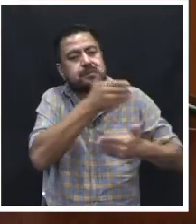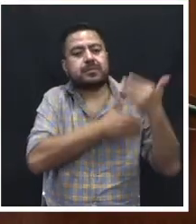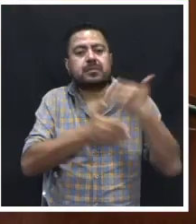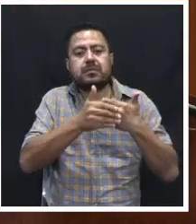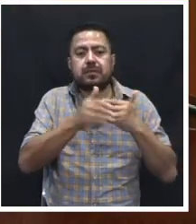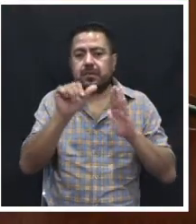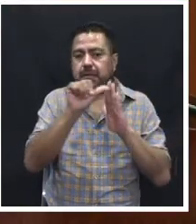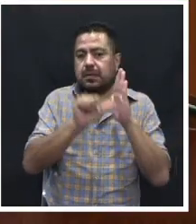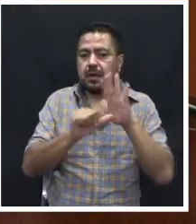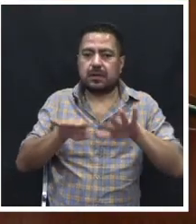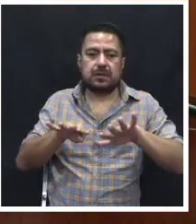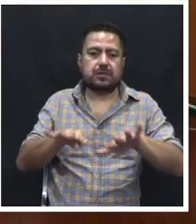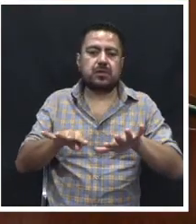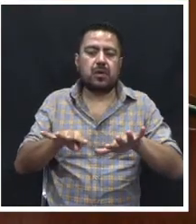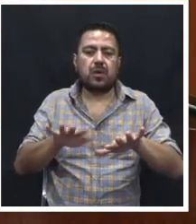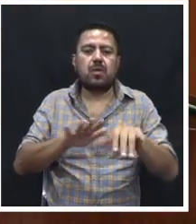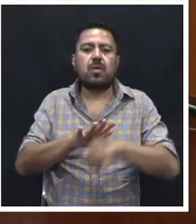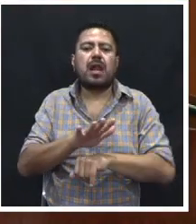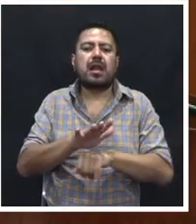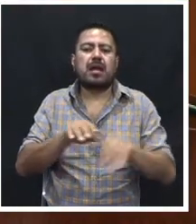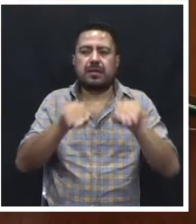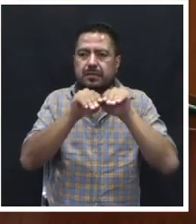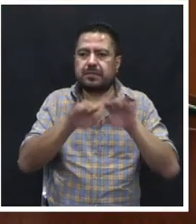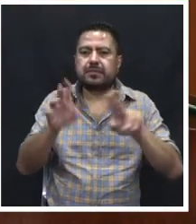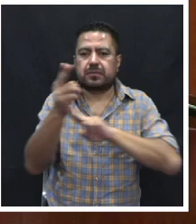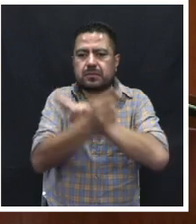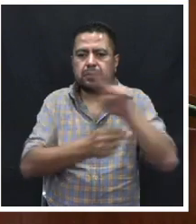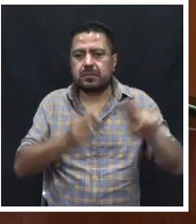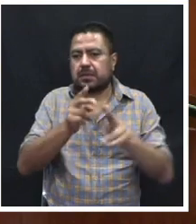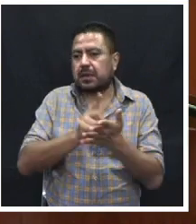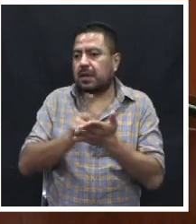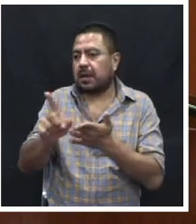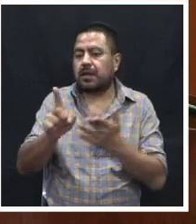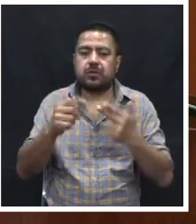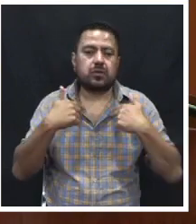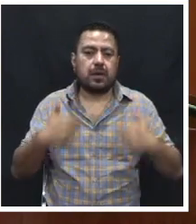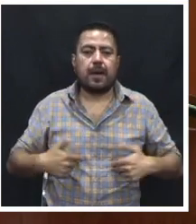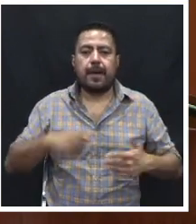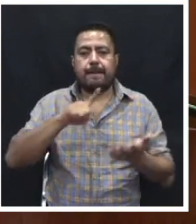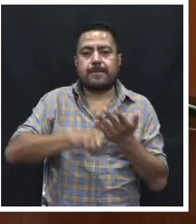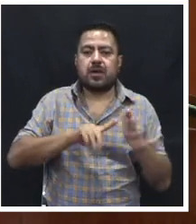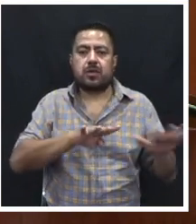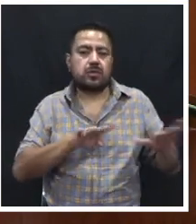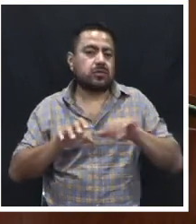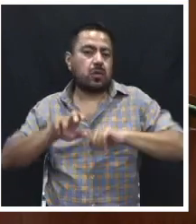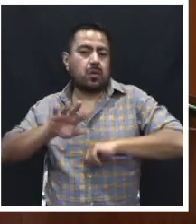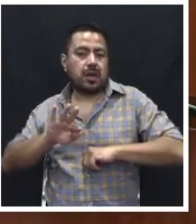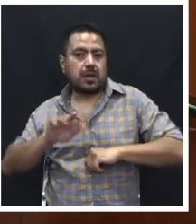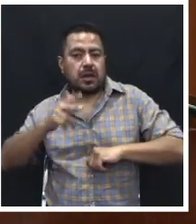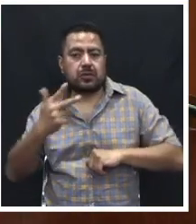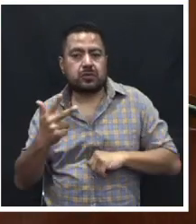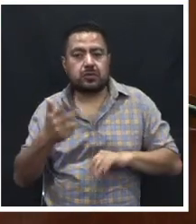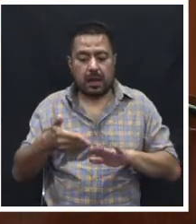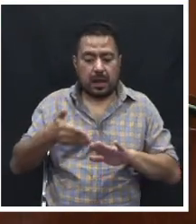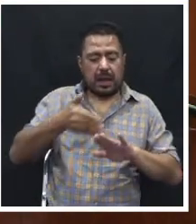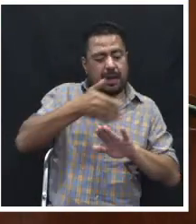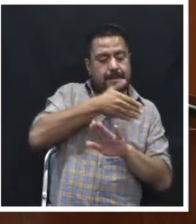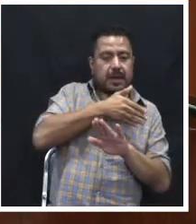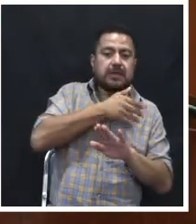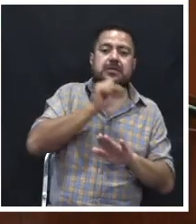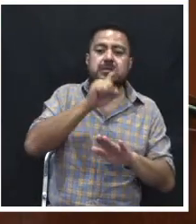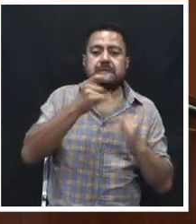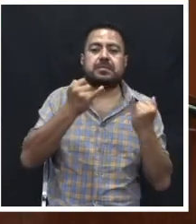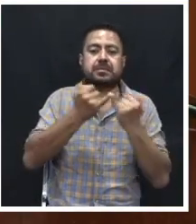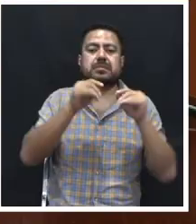artículo 19 de la Declaración Universal de los Derechos Humanos de 1948 y antes aún en la